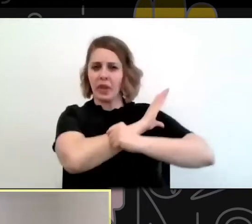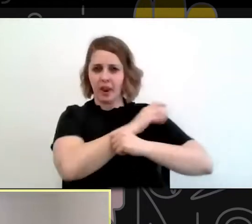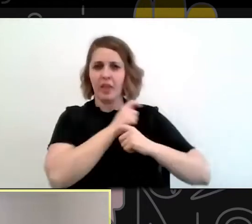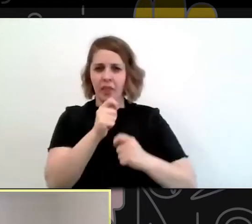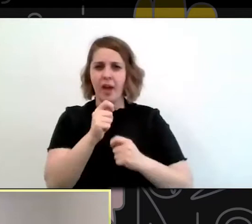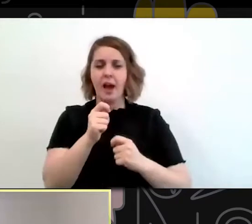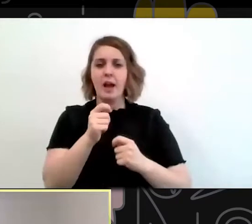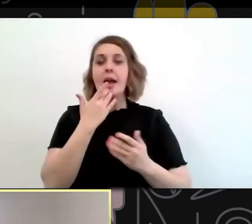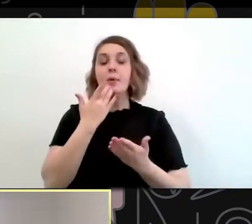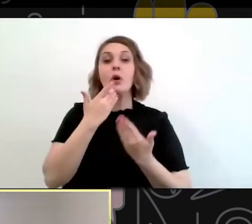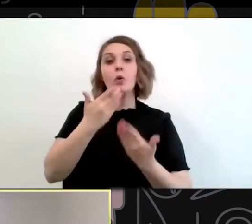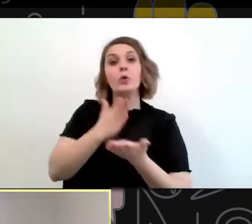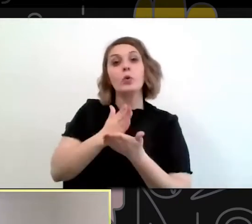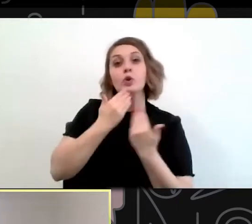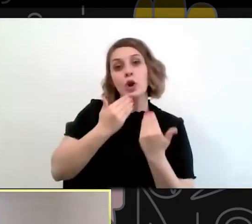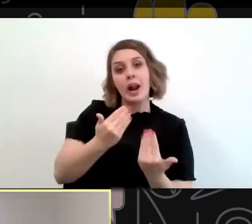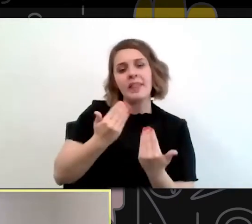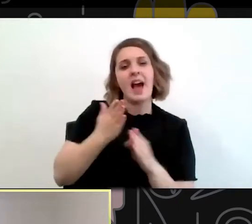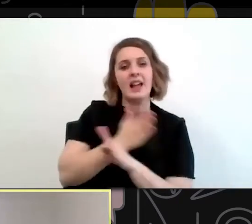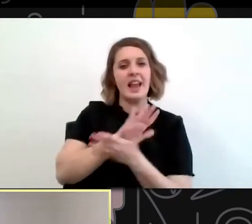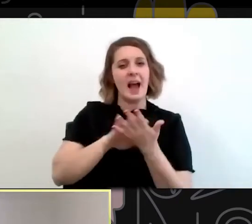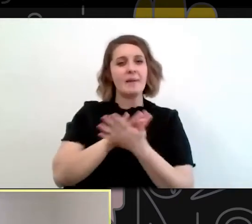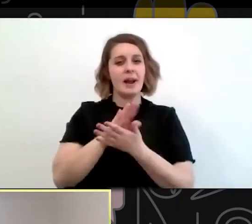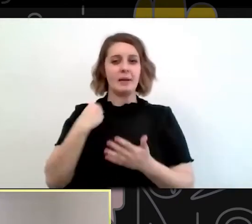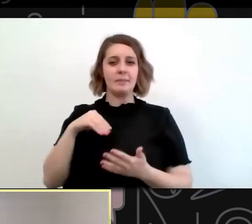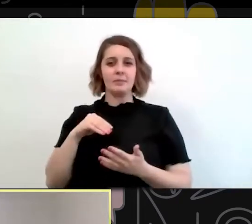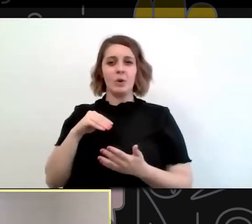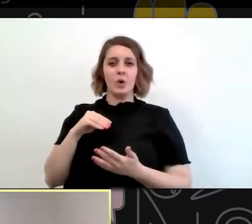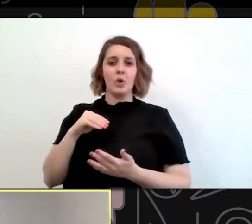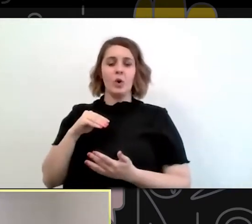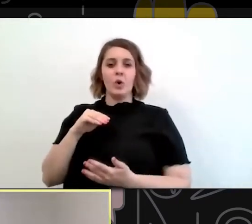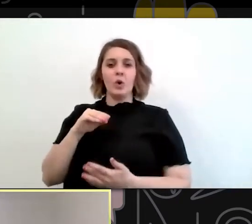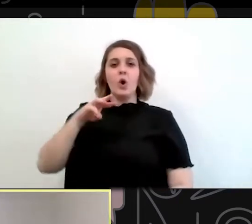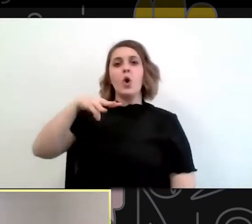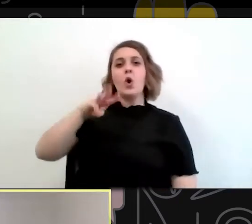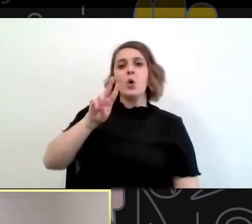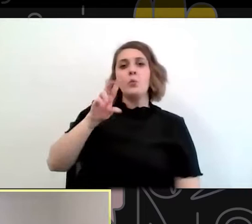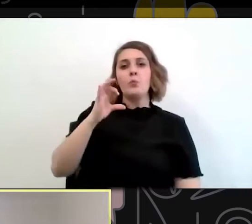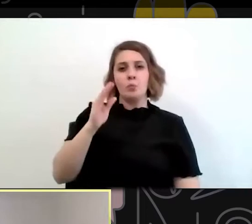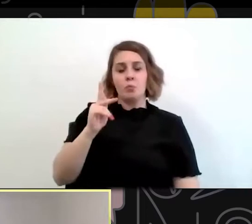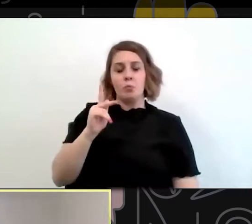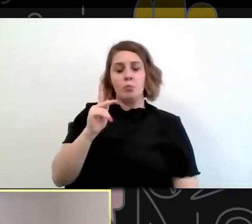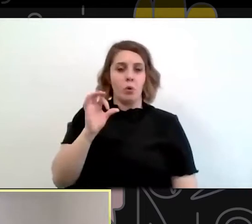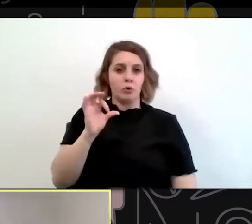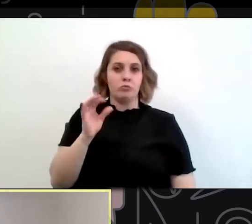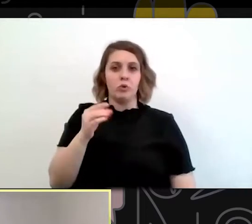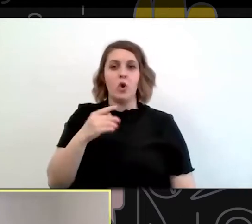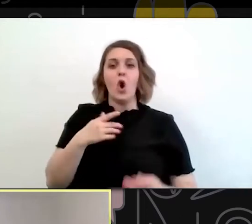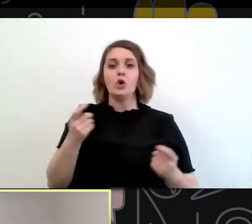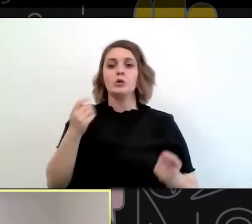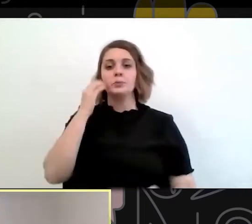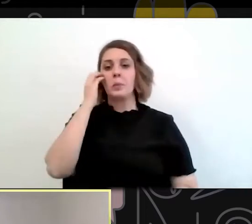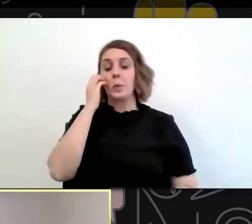de cursos, como hablabas antes de los MOOCs, que son unos cursos online, un poco de lo que